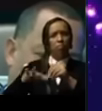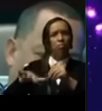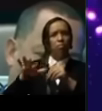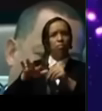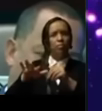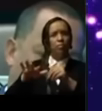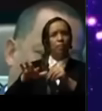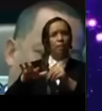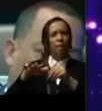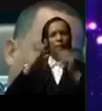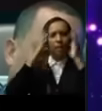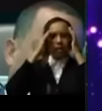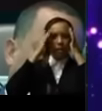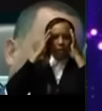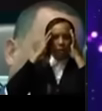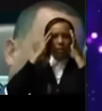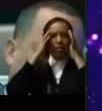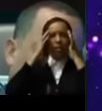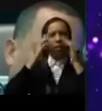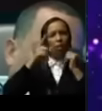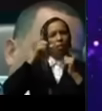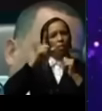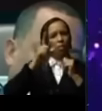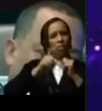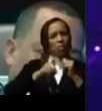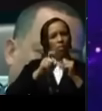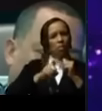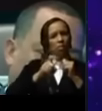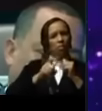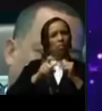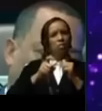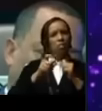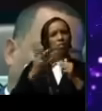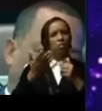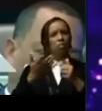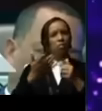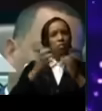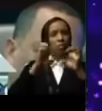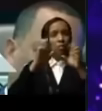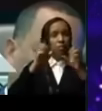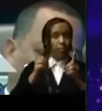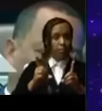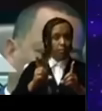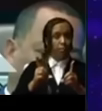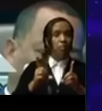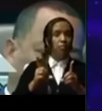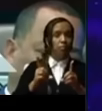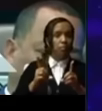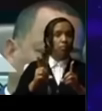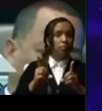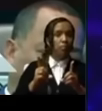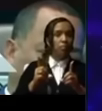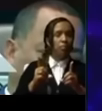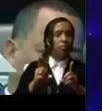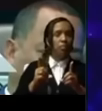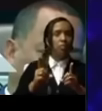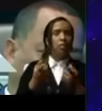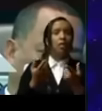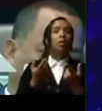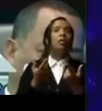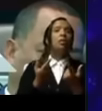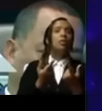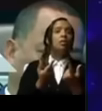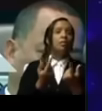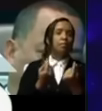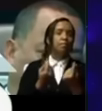introdujimos un proyecto de resolución para que se pueda también colocar allá en